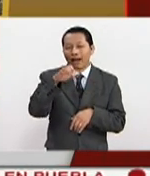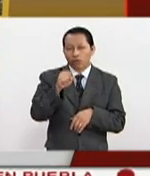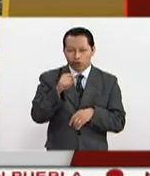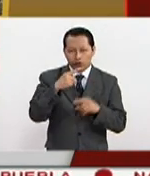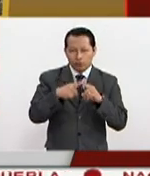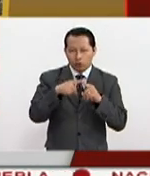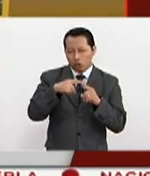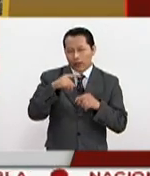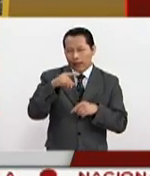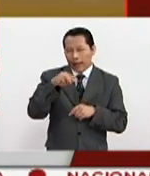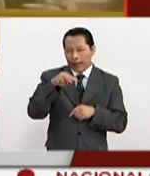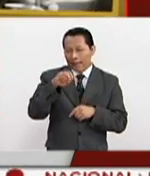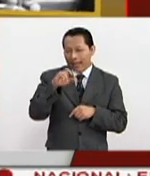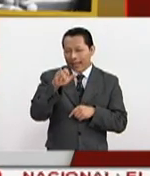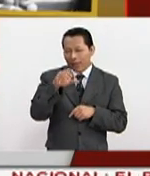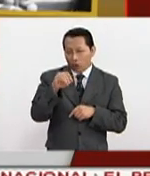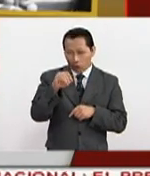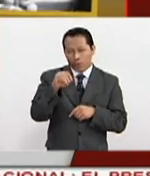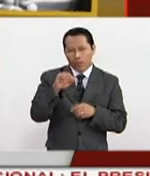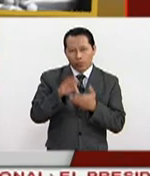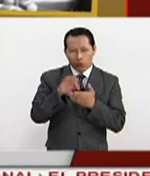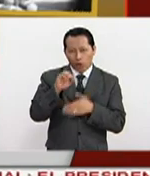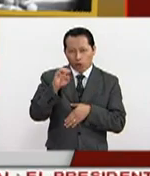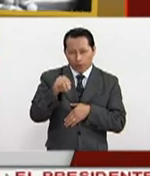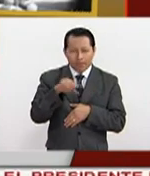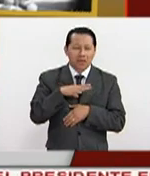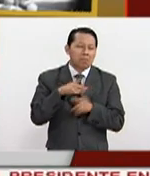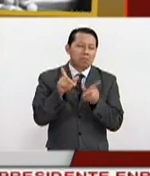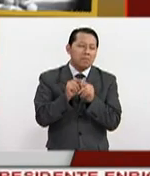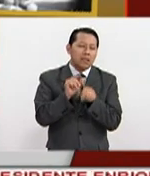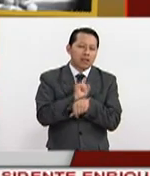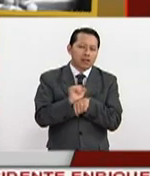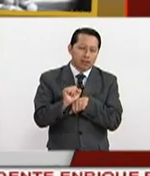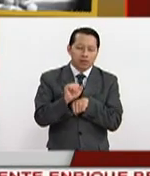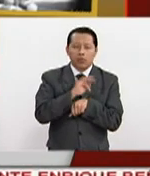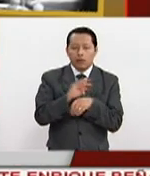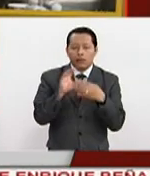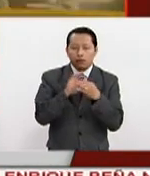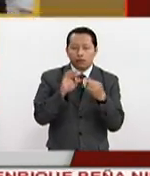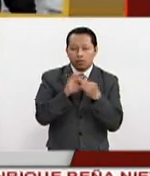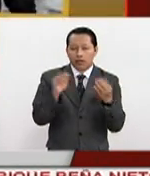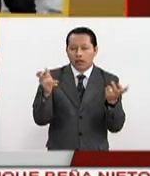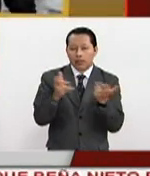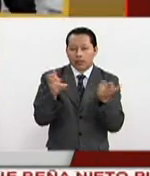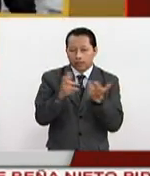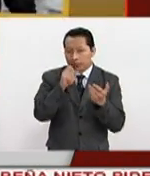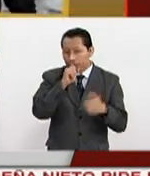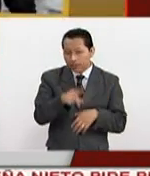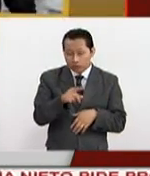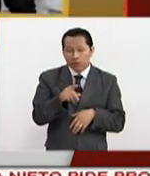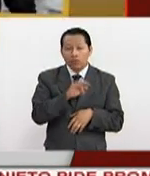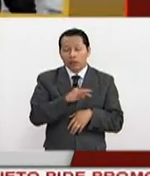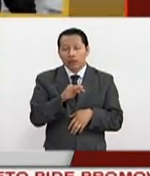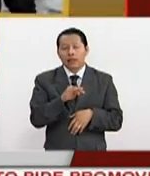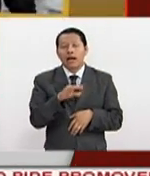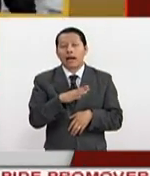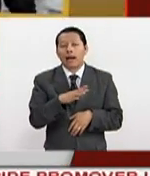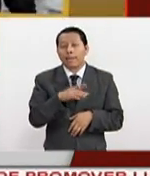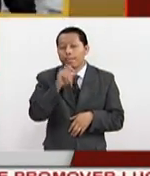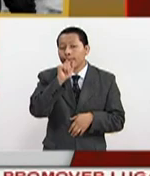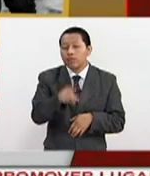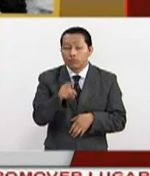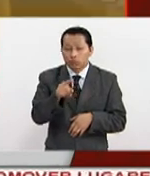fotógrafospormexico.com. Creamos una pequeña página web muy sencilla pero que explica lo que estamos haciendo. Correcto. Y de donde